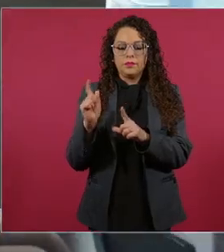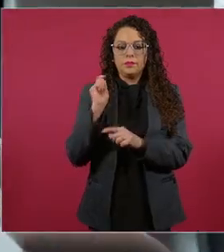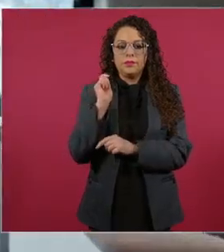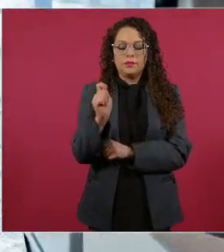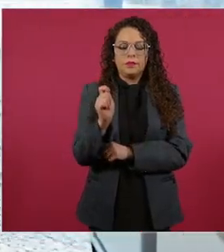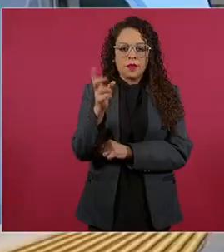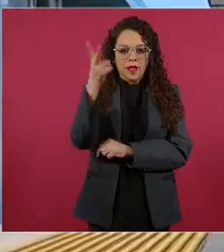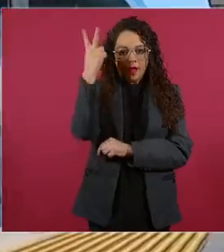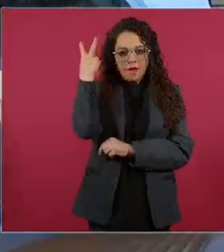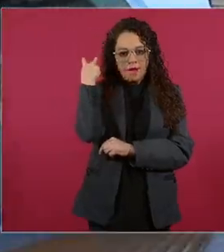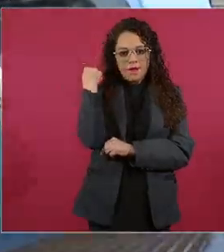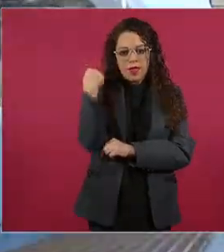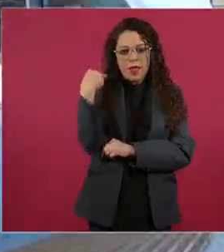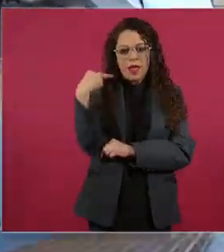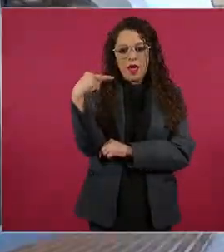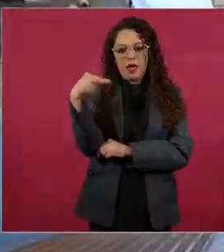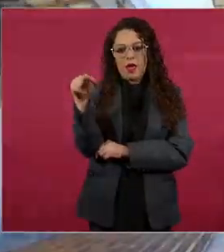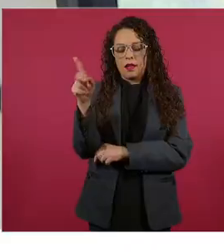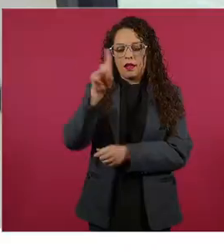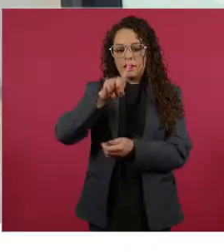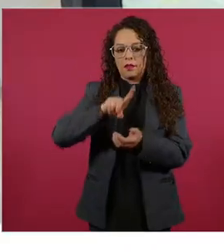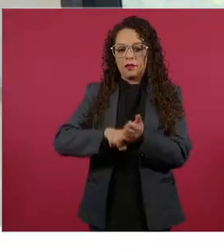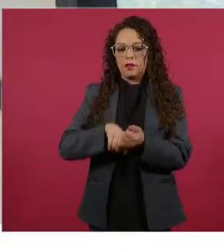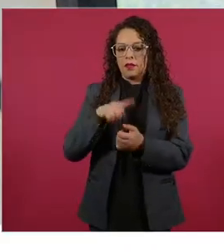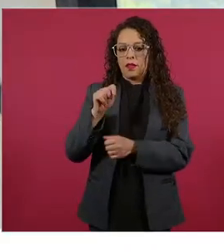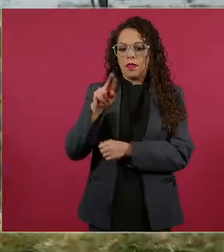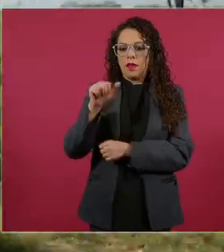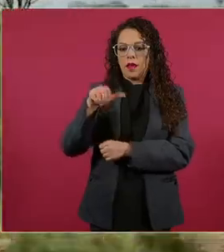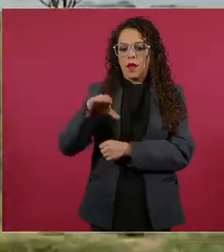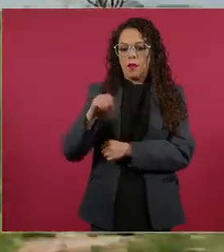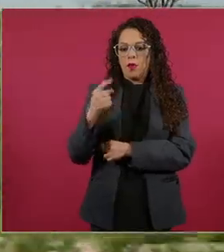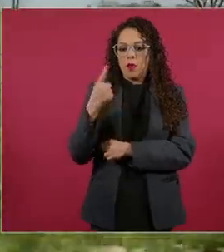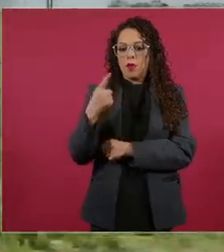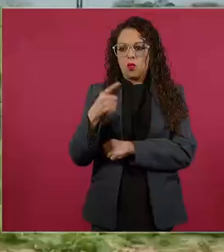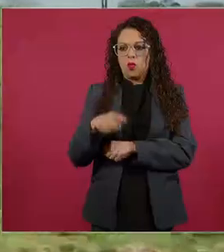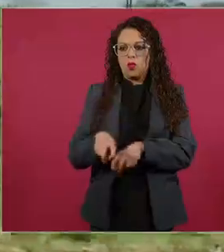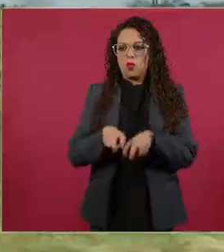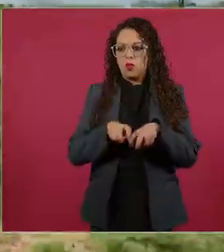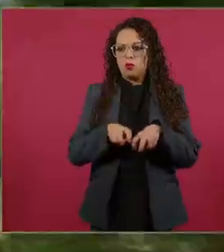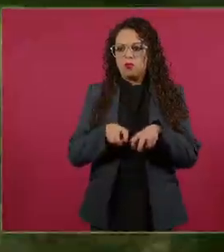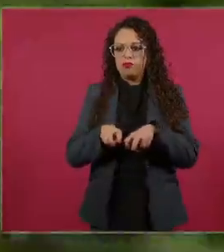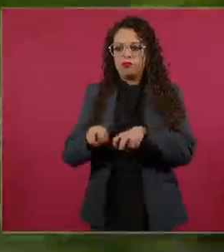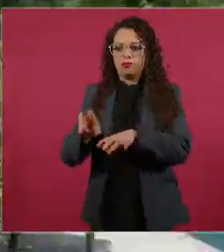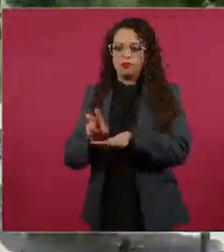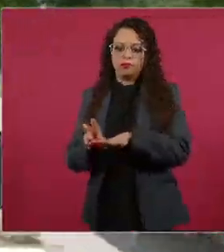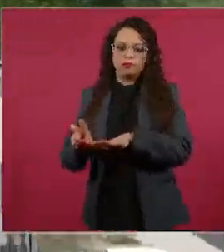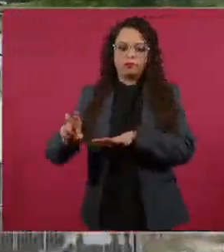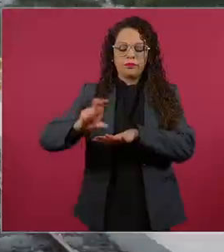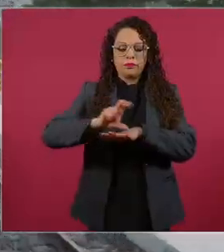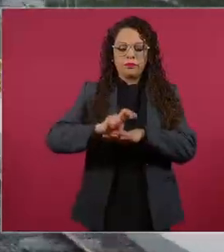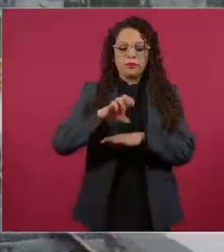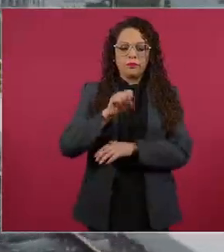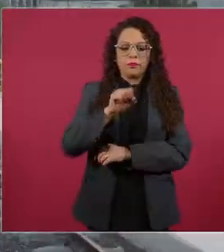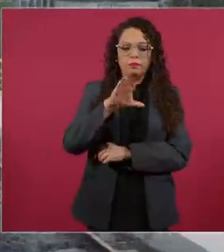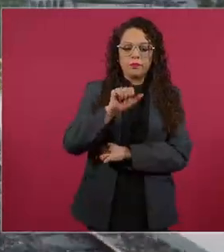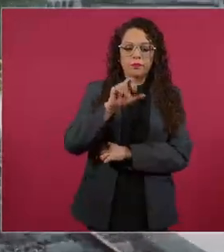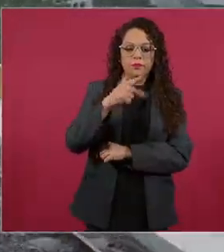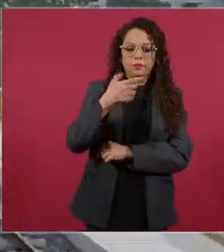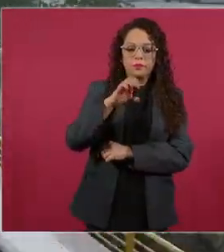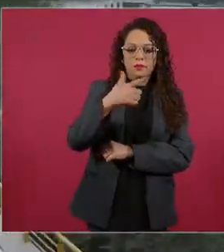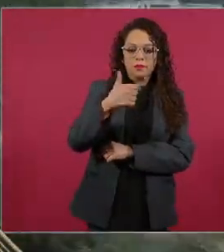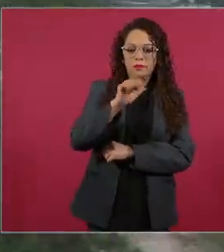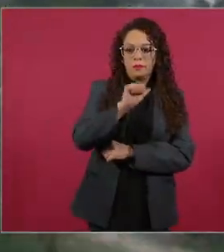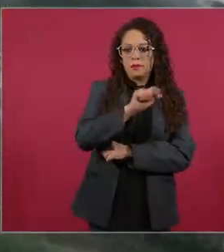un pequeño viaje durante el tramo 1, durante el viaje del Palenque Escárcega, de Escárcega a Palenque,